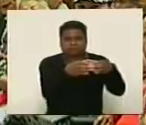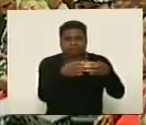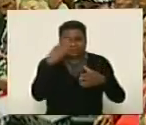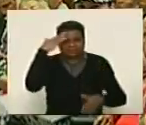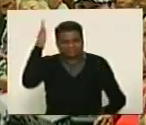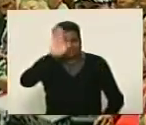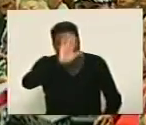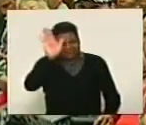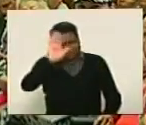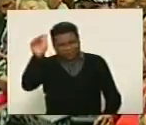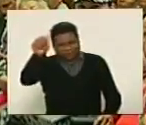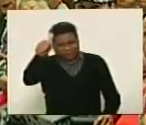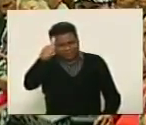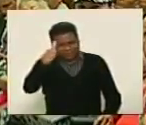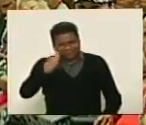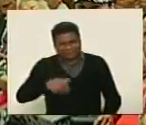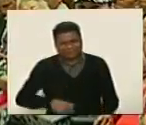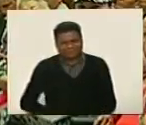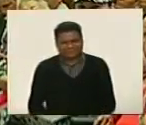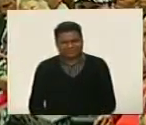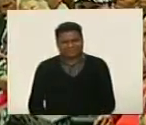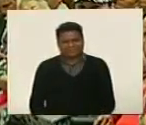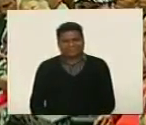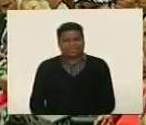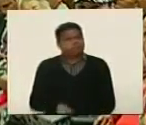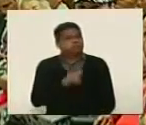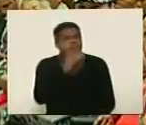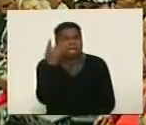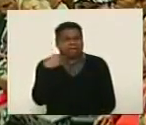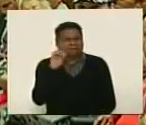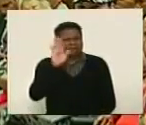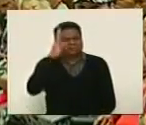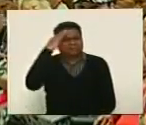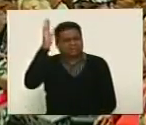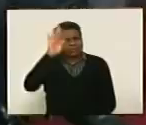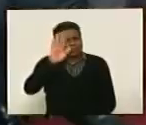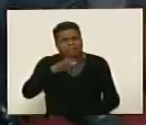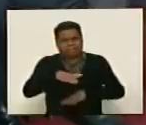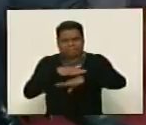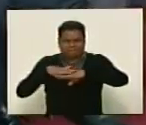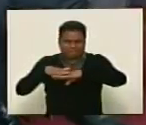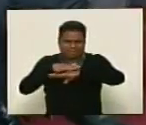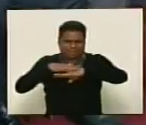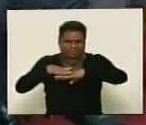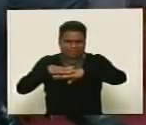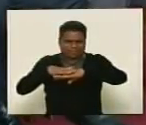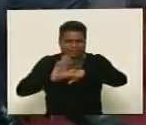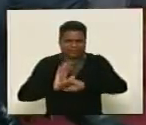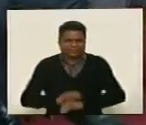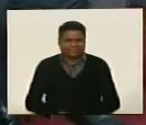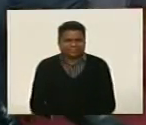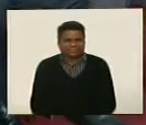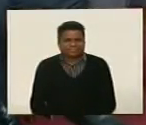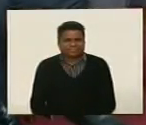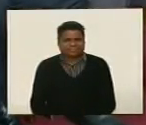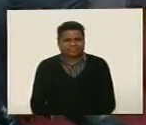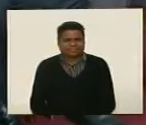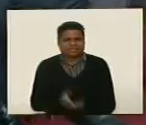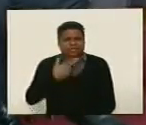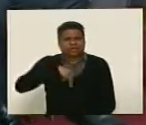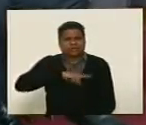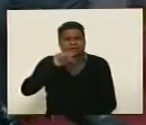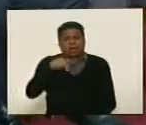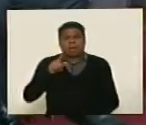saludado, ¿no? Y no las había saludado, disculpen. Yo creo que estamos en un momento